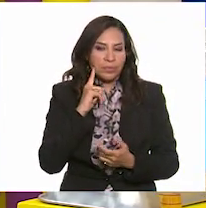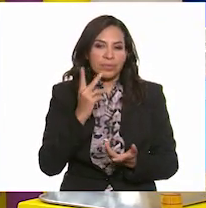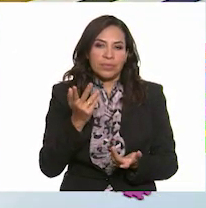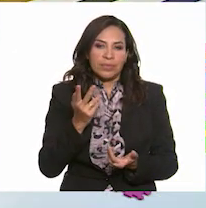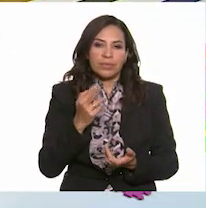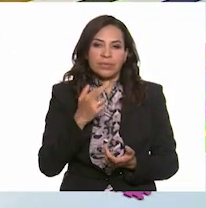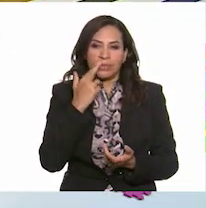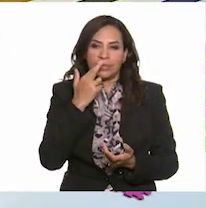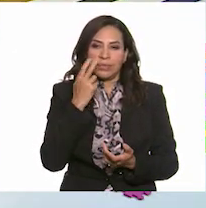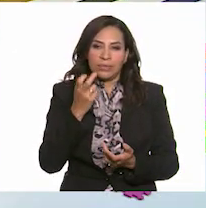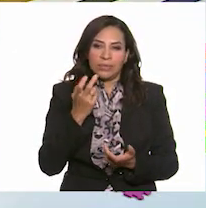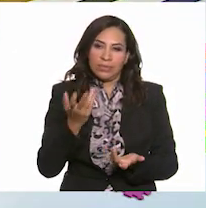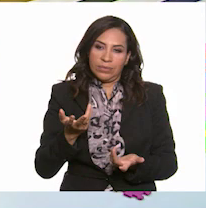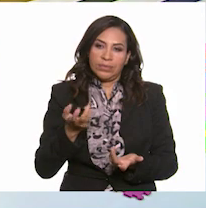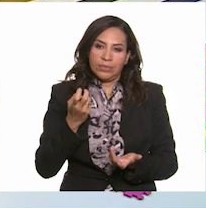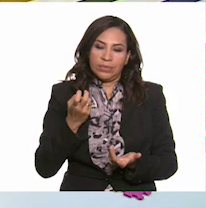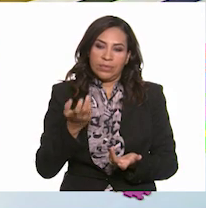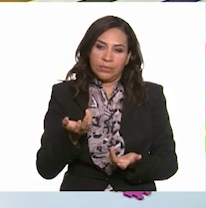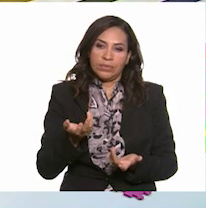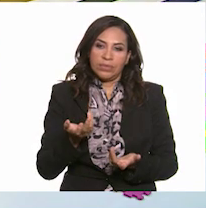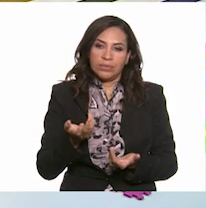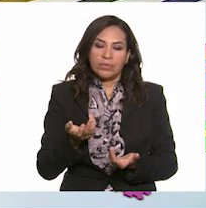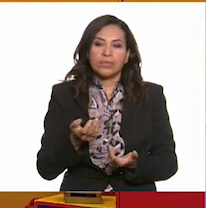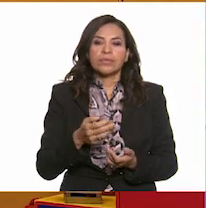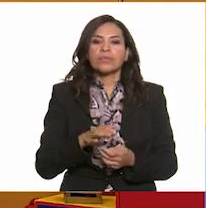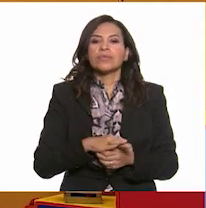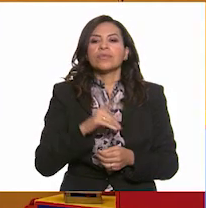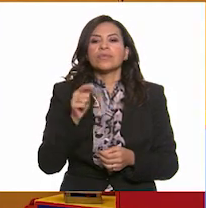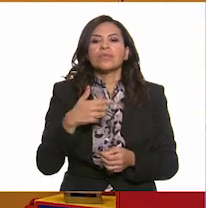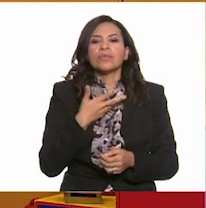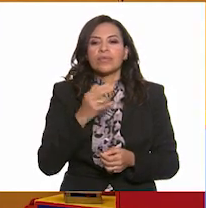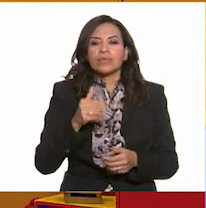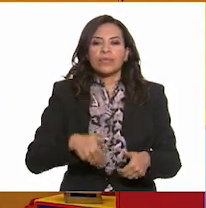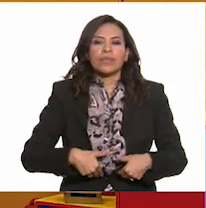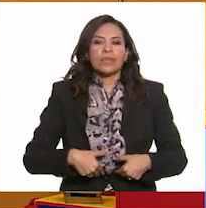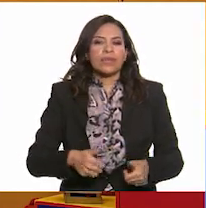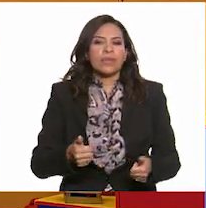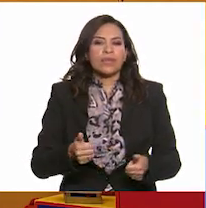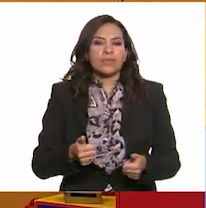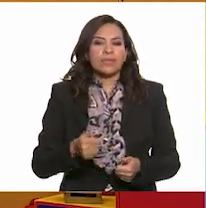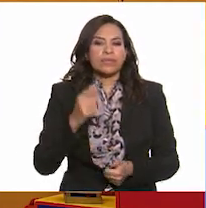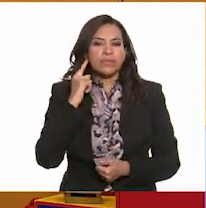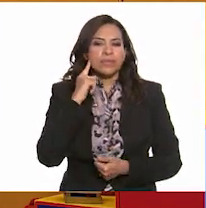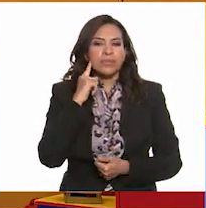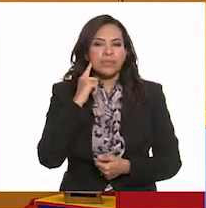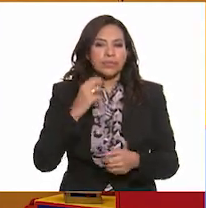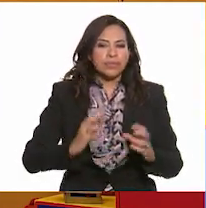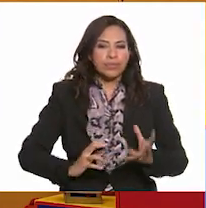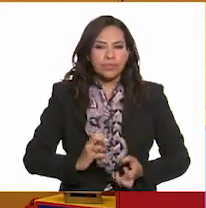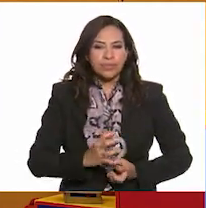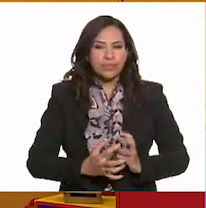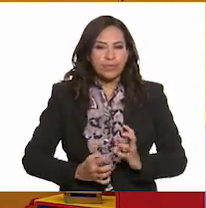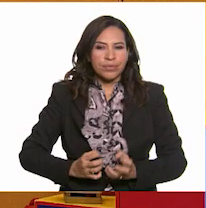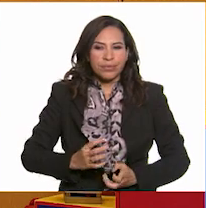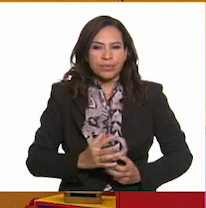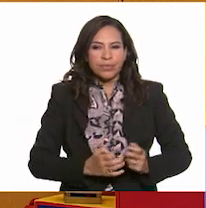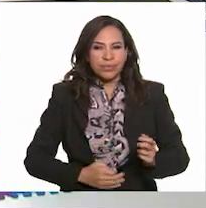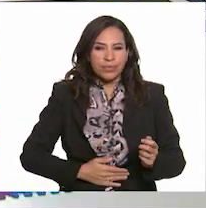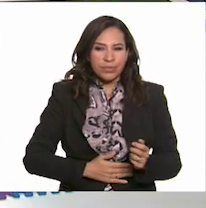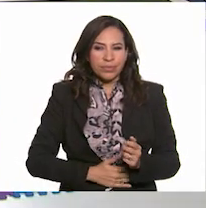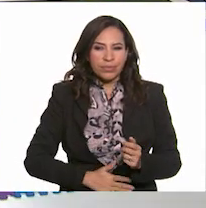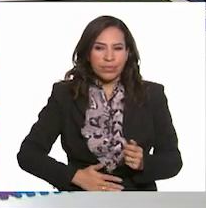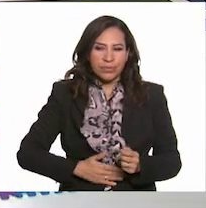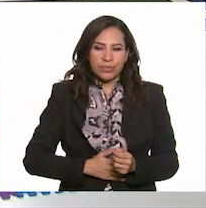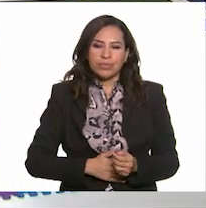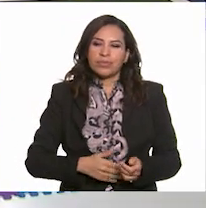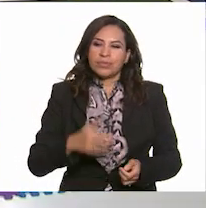Ah, ¿escuchaste? Mis Ahora, pulmones. No sé tú, pero yo tengo un poquito de hambre. ¿Escuchas cómo me ruge? Ay, sí, ¿el estómago? Cuando tenemos